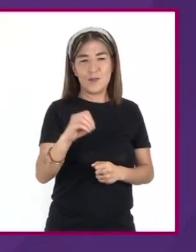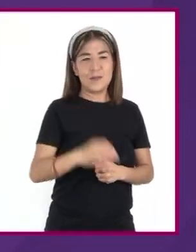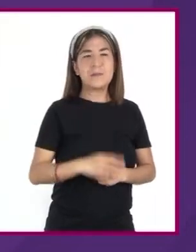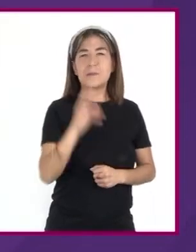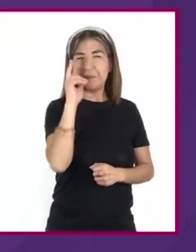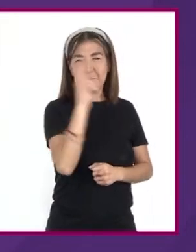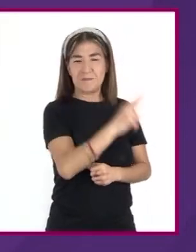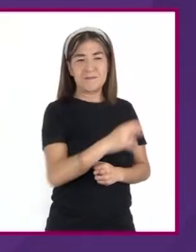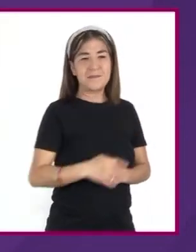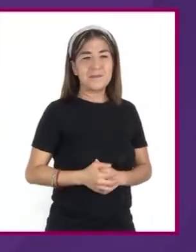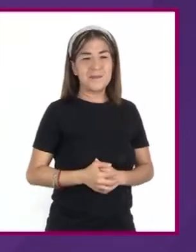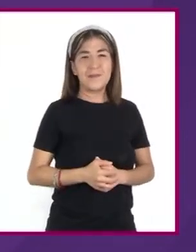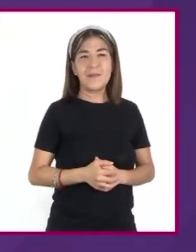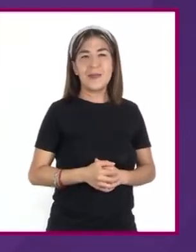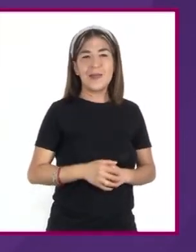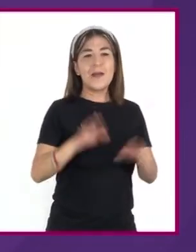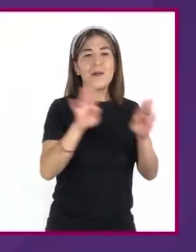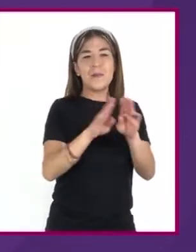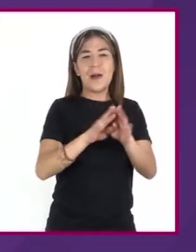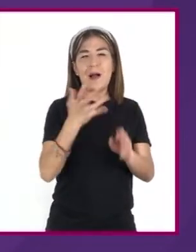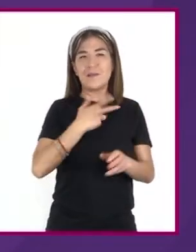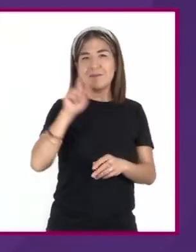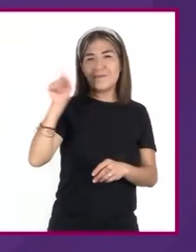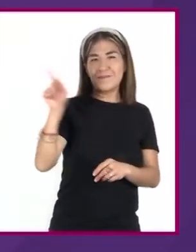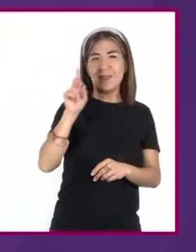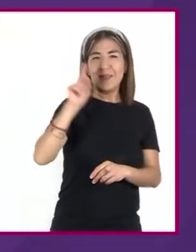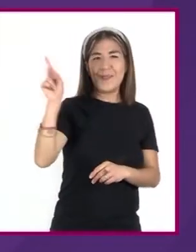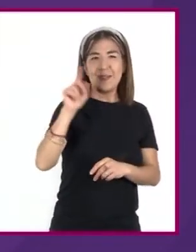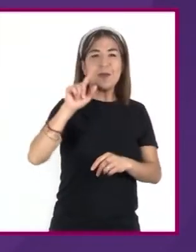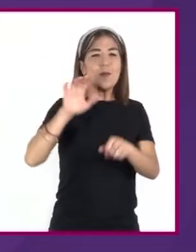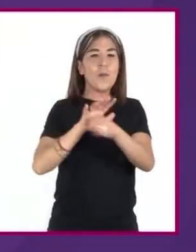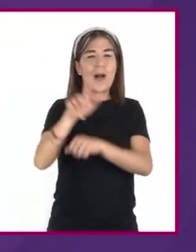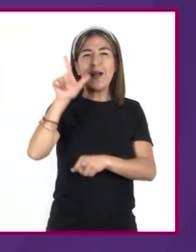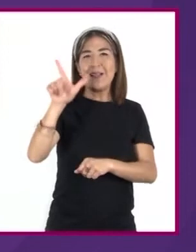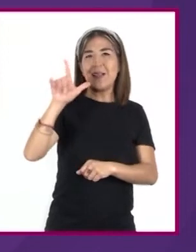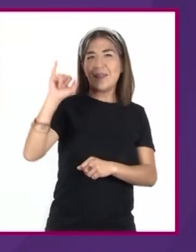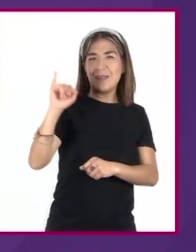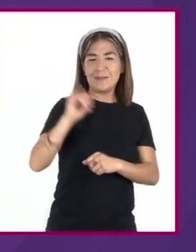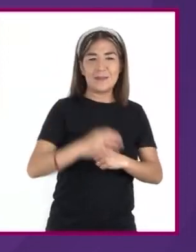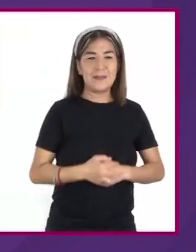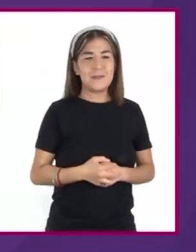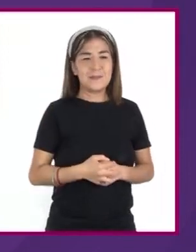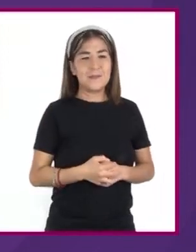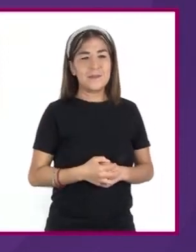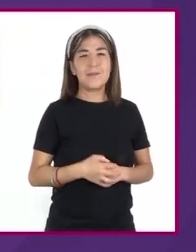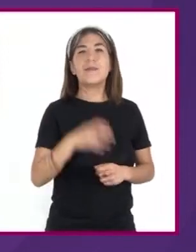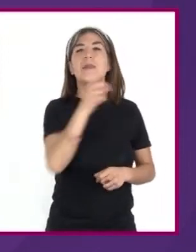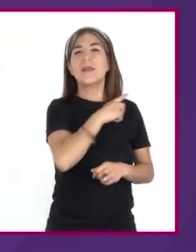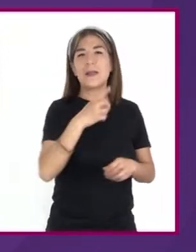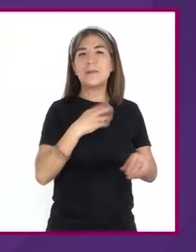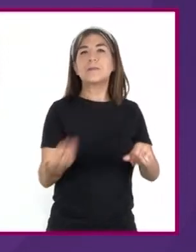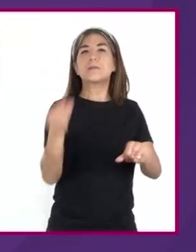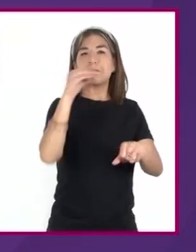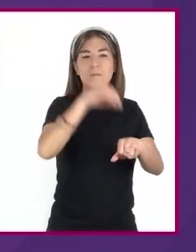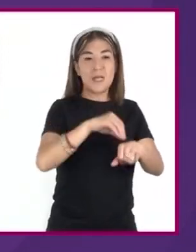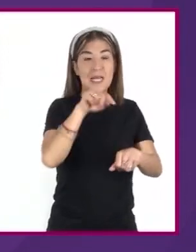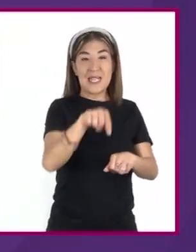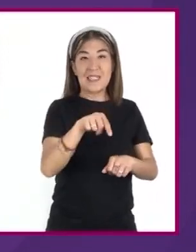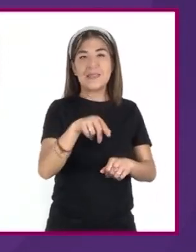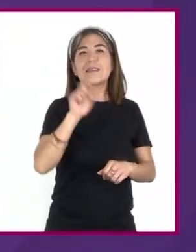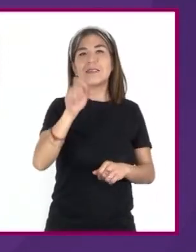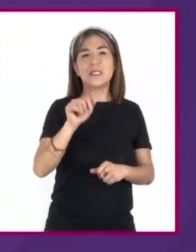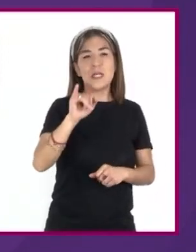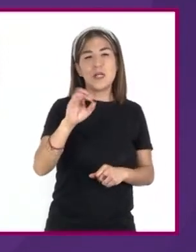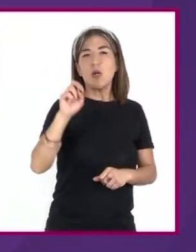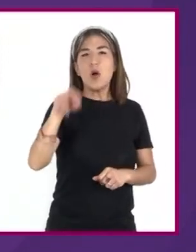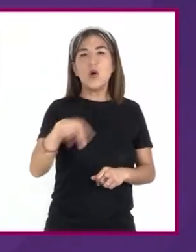Véanlo, ya tenemos su símbolo de la parte derecha. Entonces hay que agregar, para que esto ya no sea un ion, es decir, no